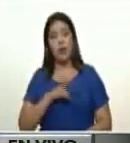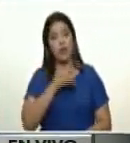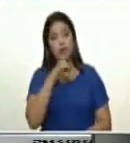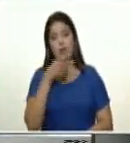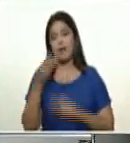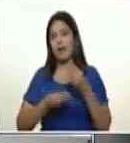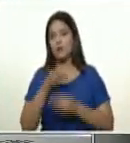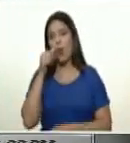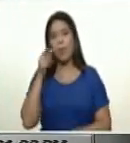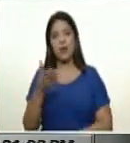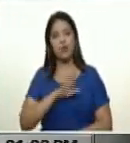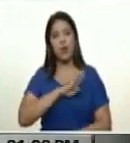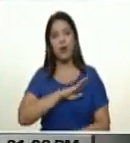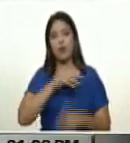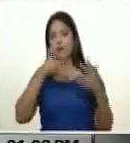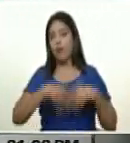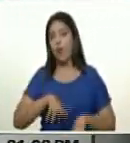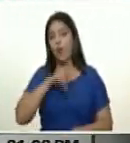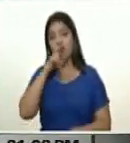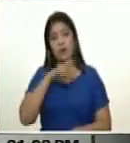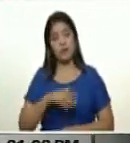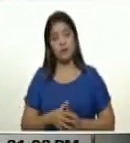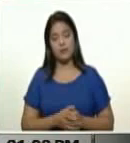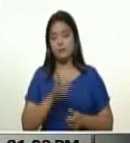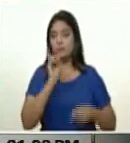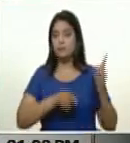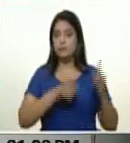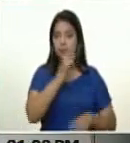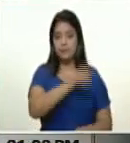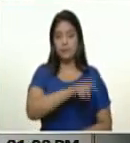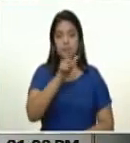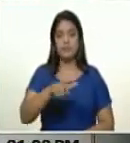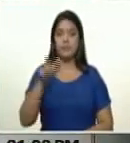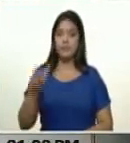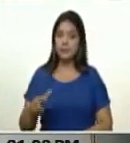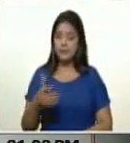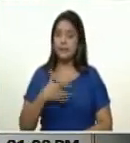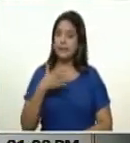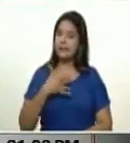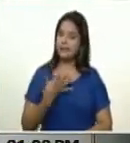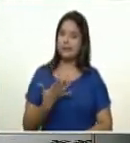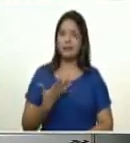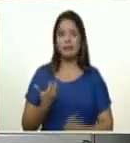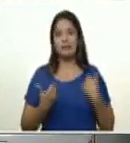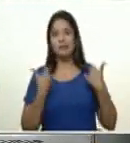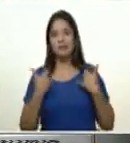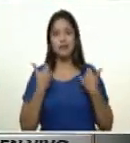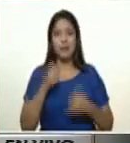el español, lo cual varios compañeros se sintieron incómodos, mal.